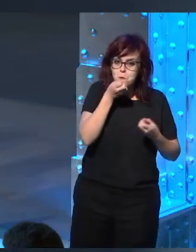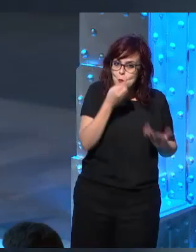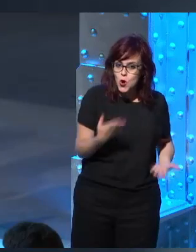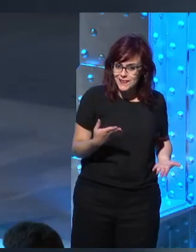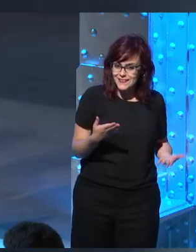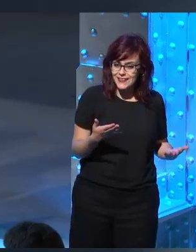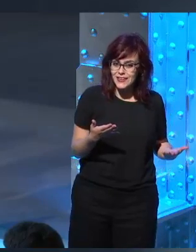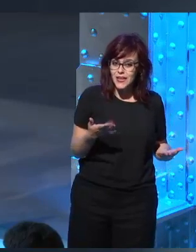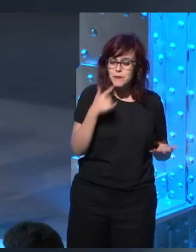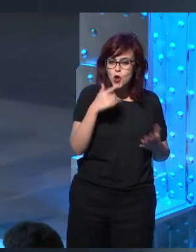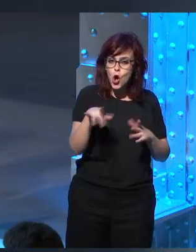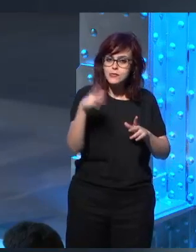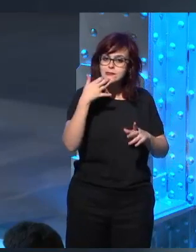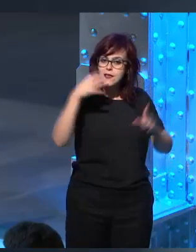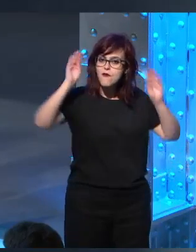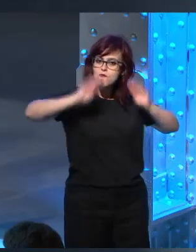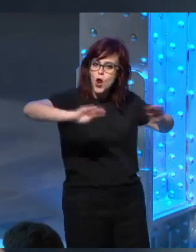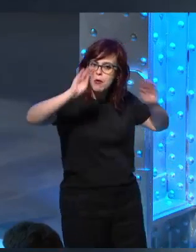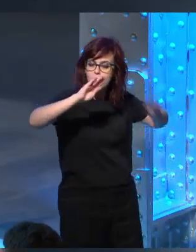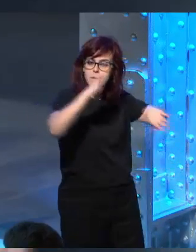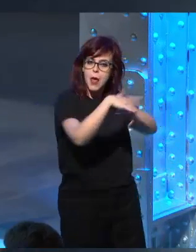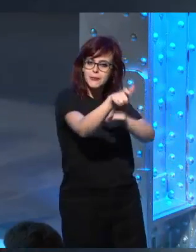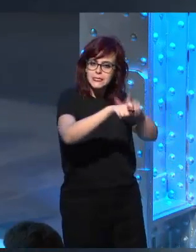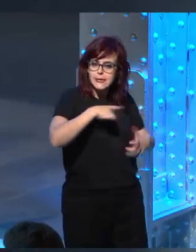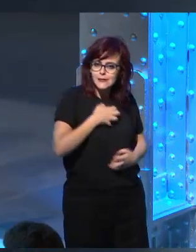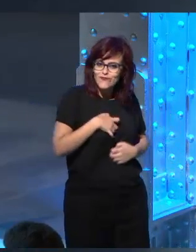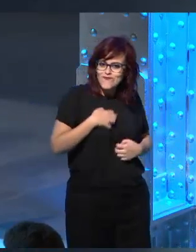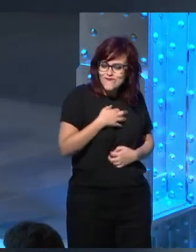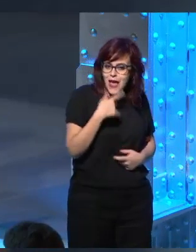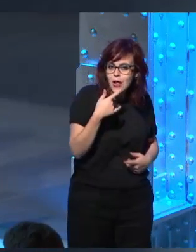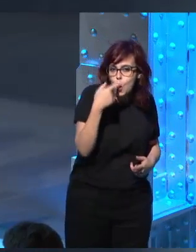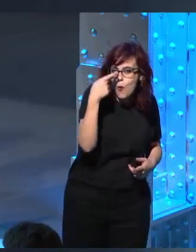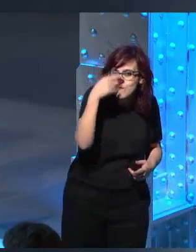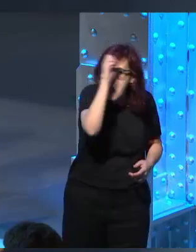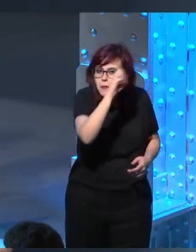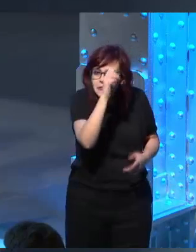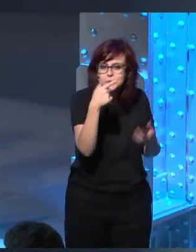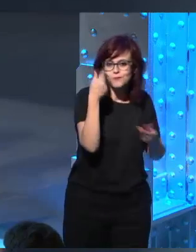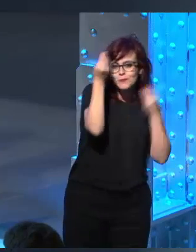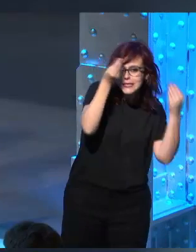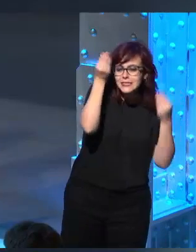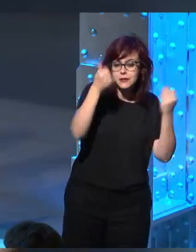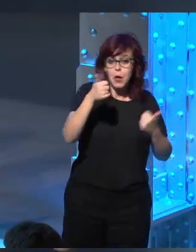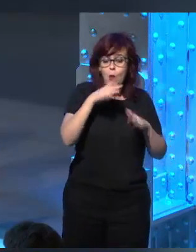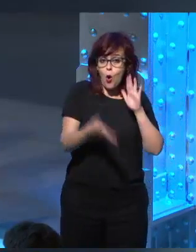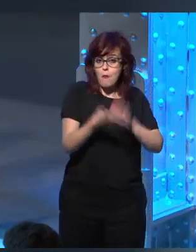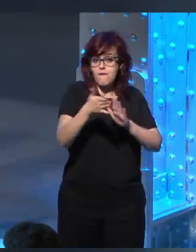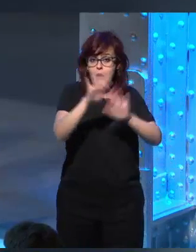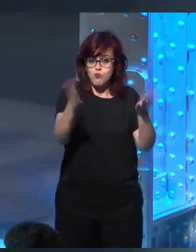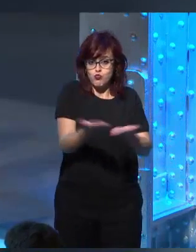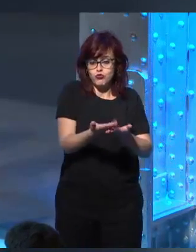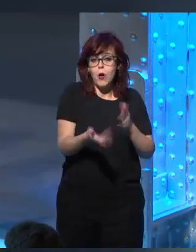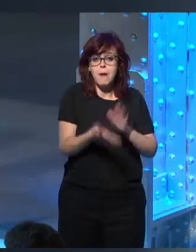gente crítica, porque en el fondo como vamos a un mundo, vamos, ya estamos en ¿qué